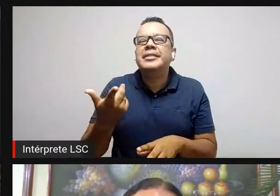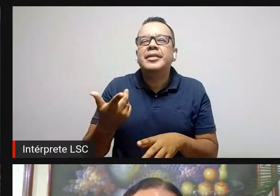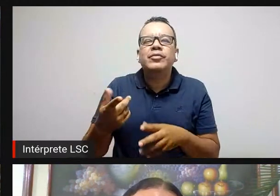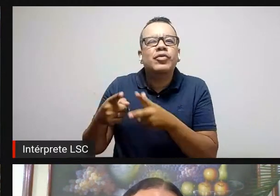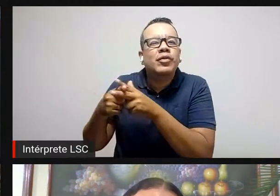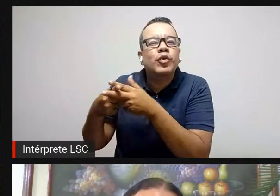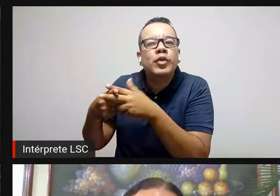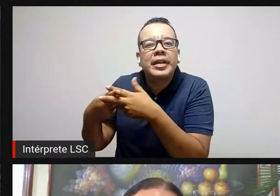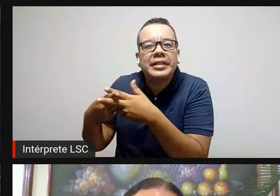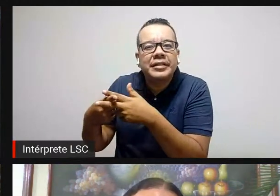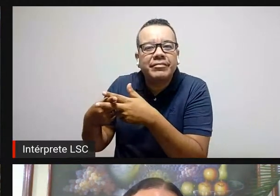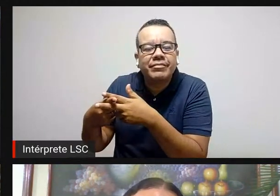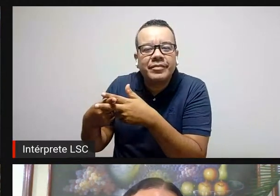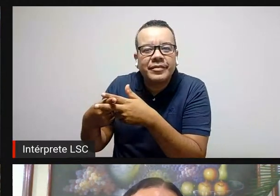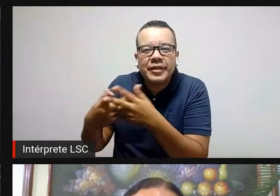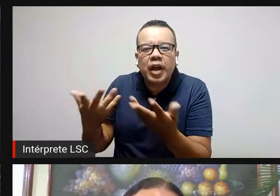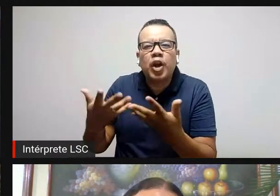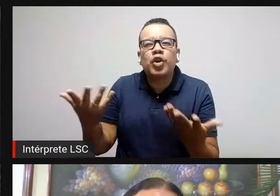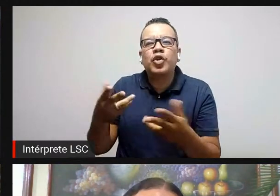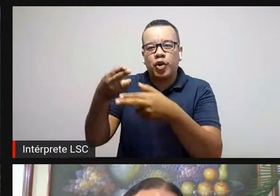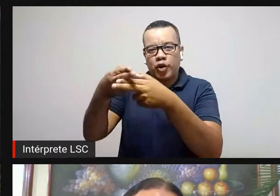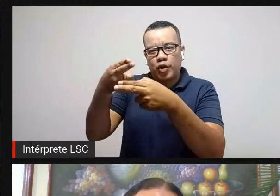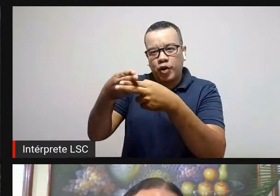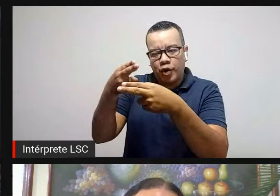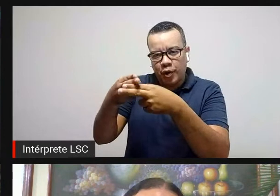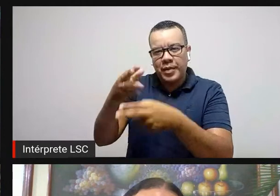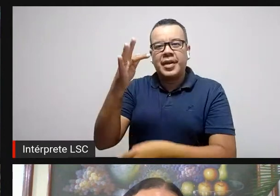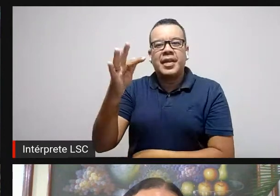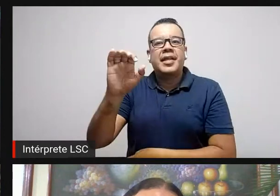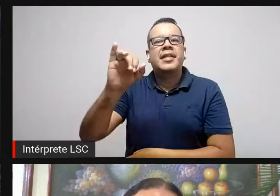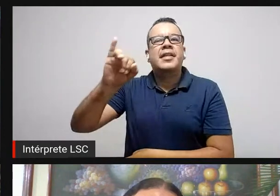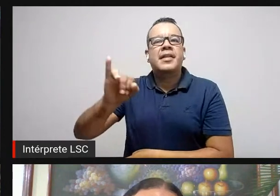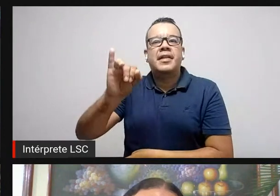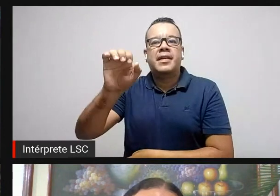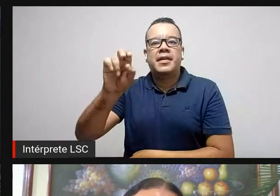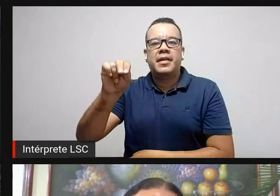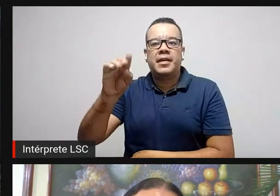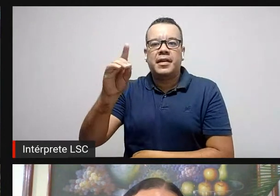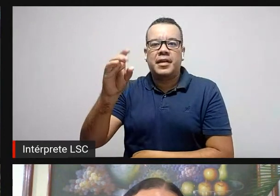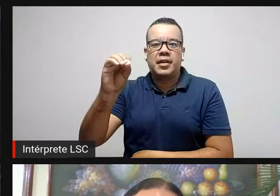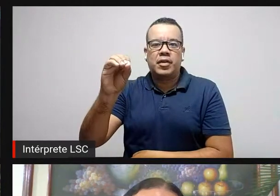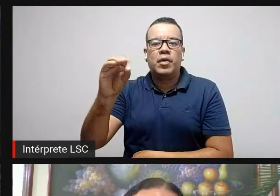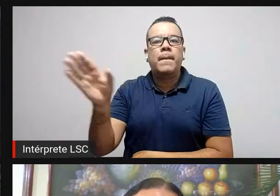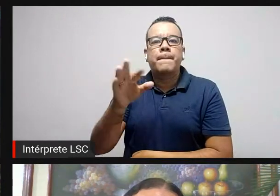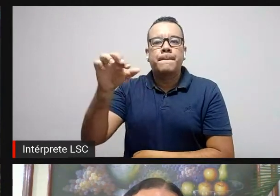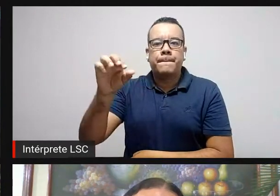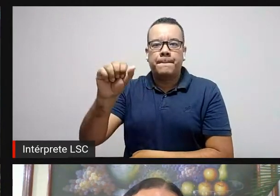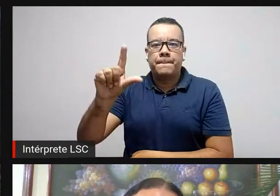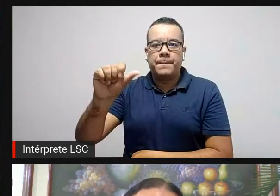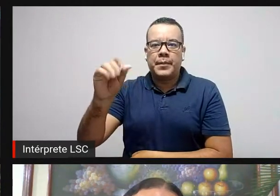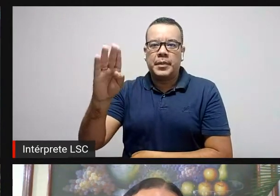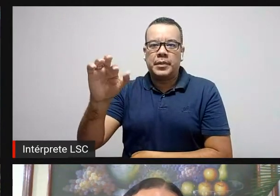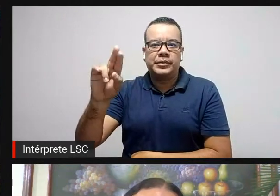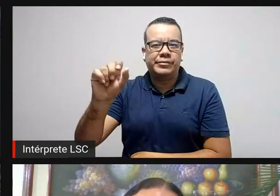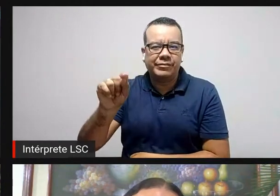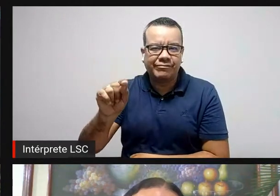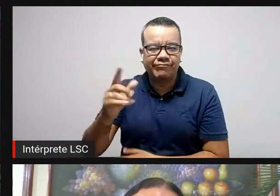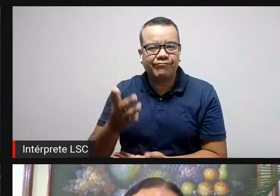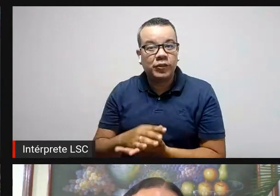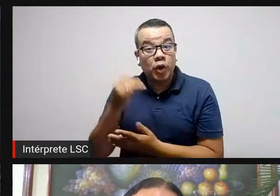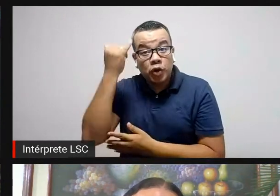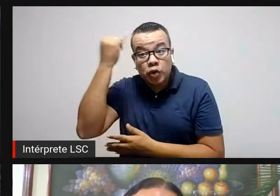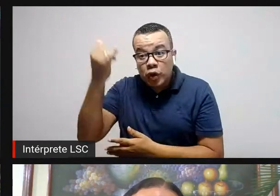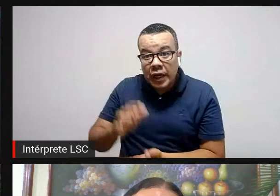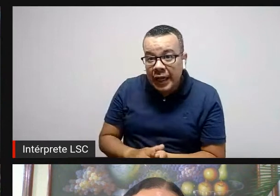Palabras. Entonces yo creo que es construir, ir sembrando precisamente en esos espacios algo